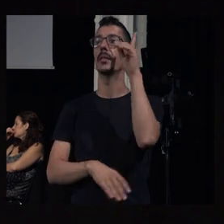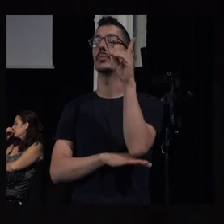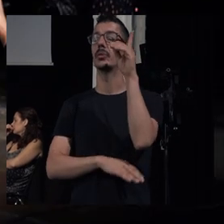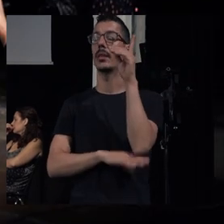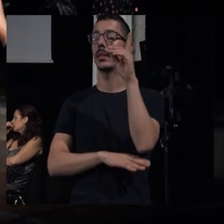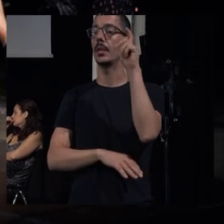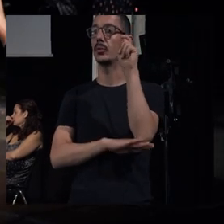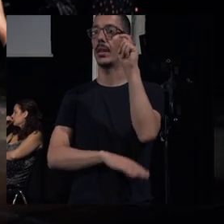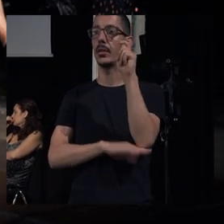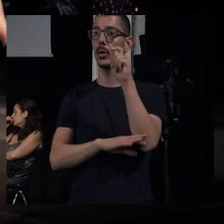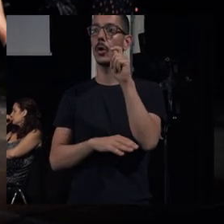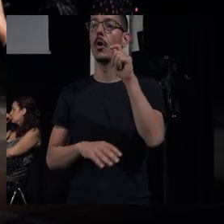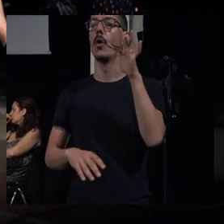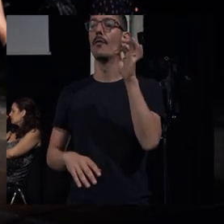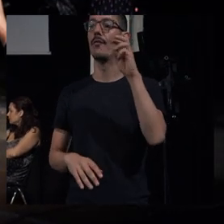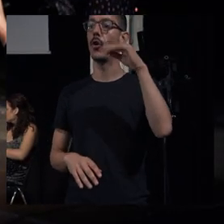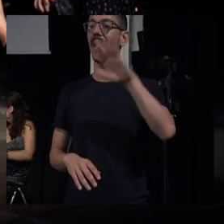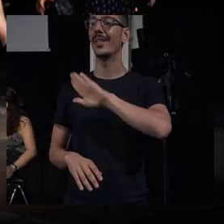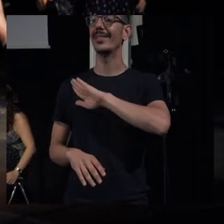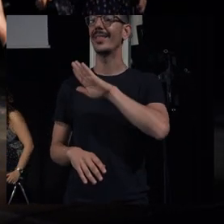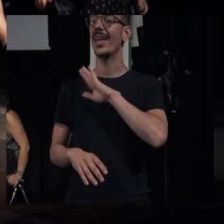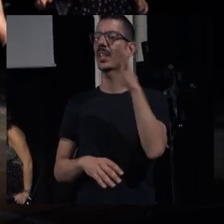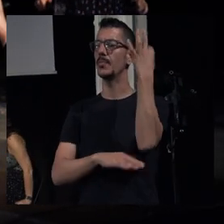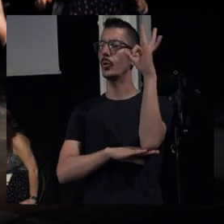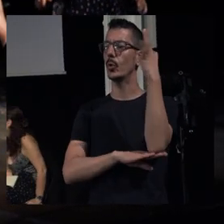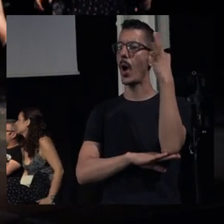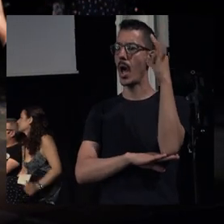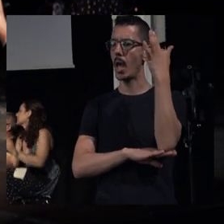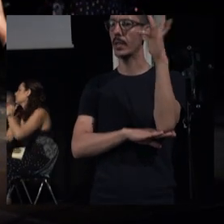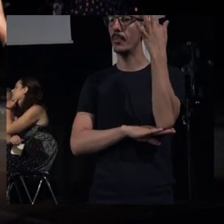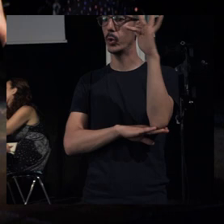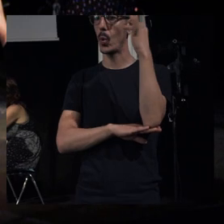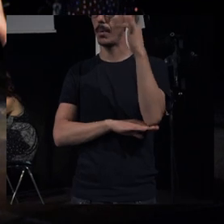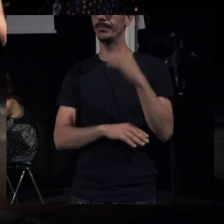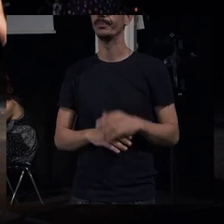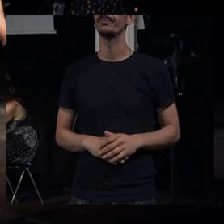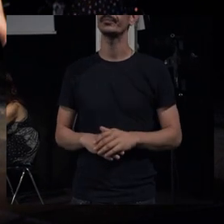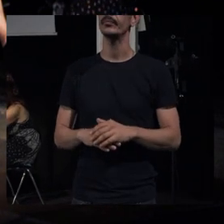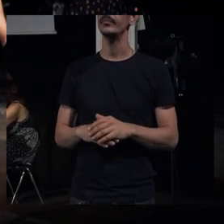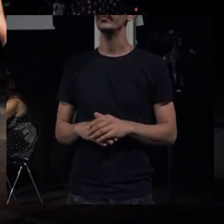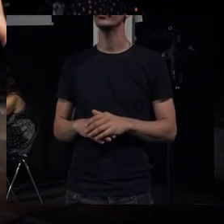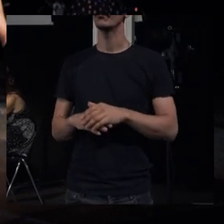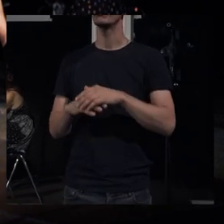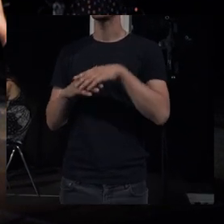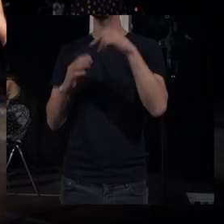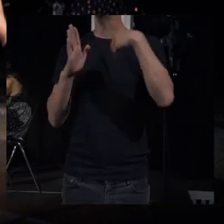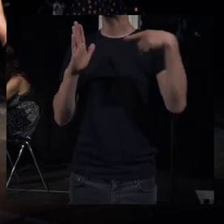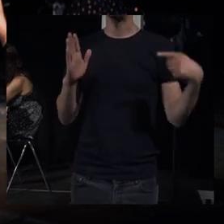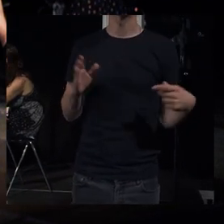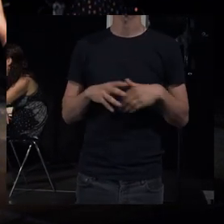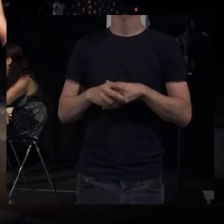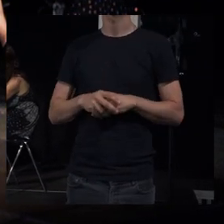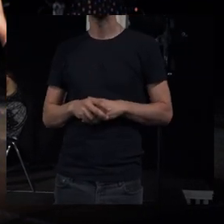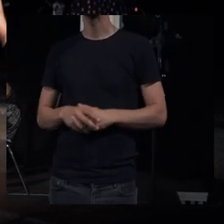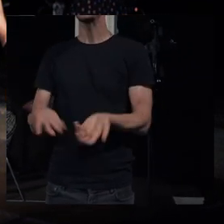por lo tanto es un perfil distinto, eres un perfil medio técnico, pero al mismo tiempo medio político, y una de mis funciones era...